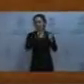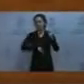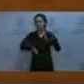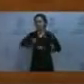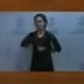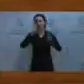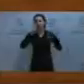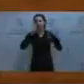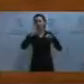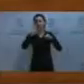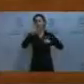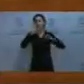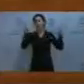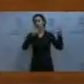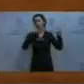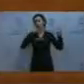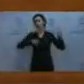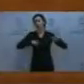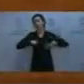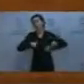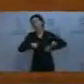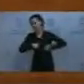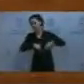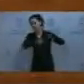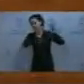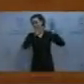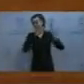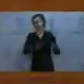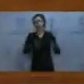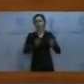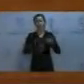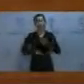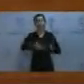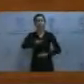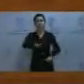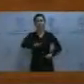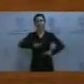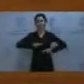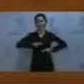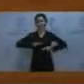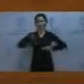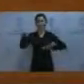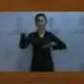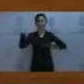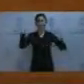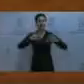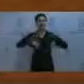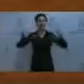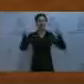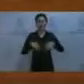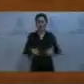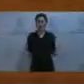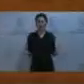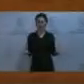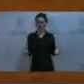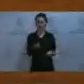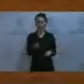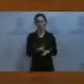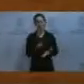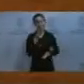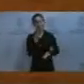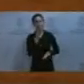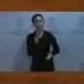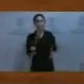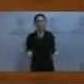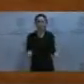si pública o si privada. Pero mire, el problema es que usted no me ha contestado a nada de lo que le he planteado en la interpelación, absolutamente